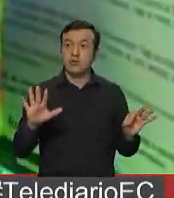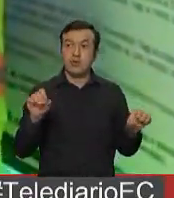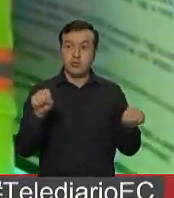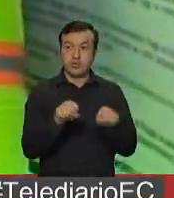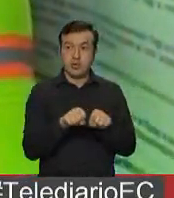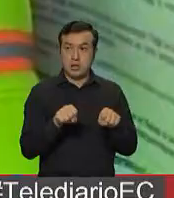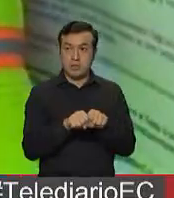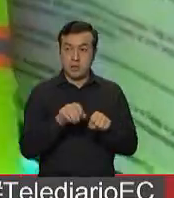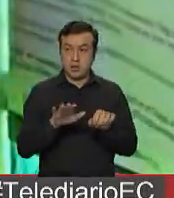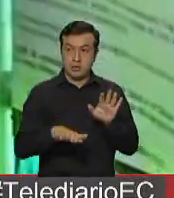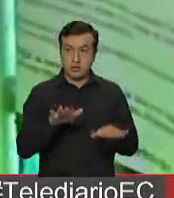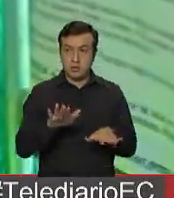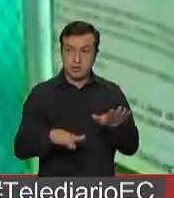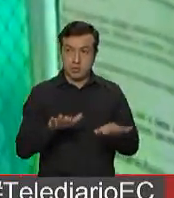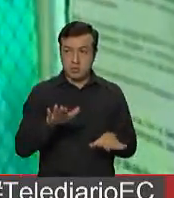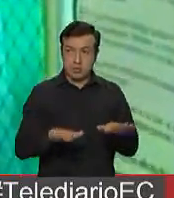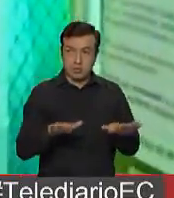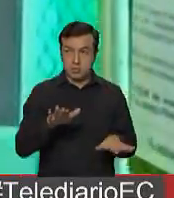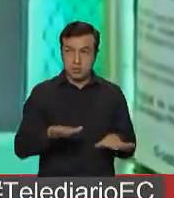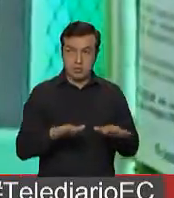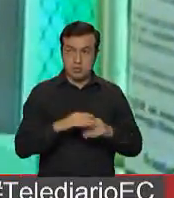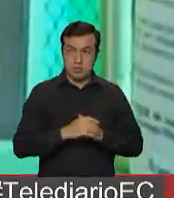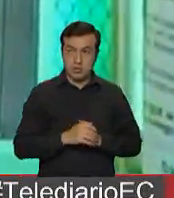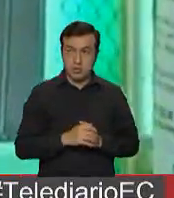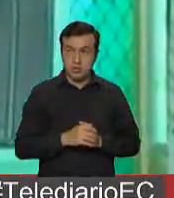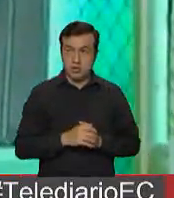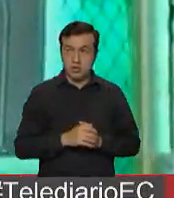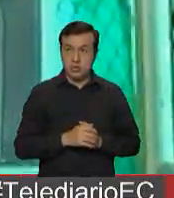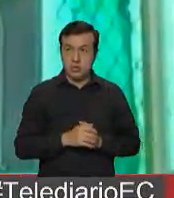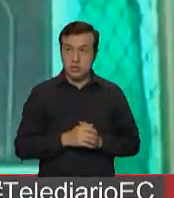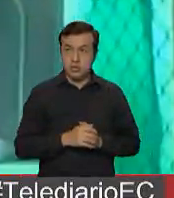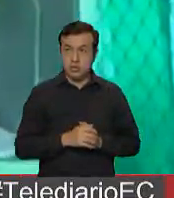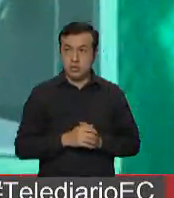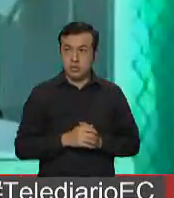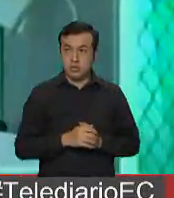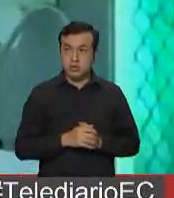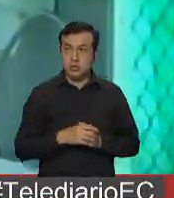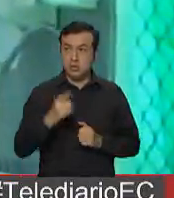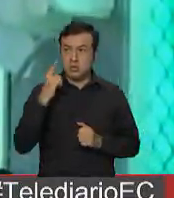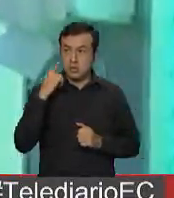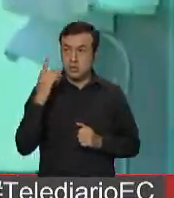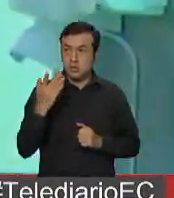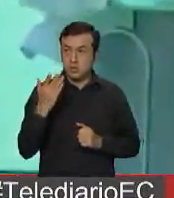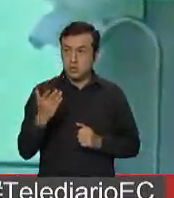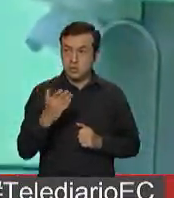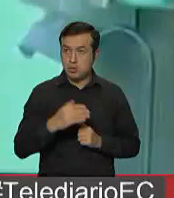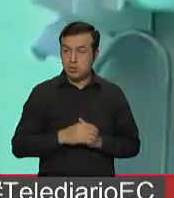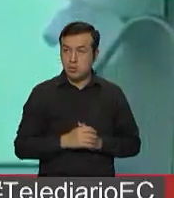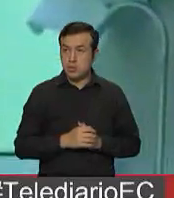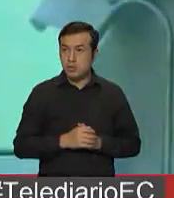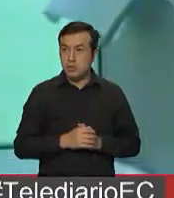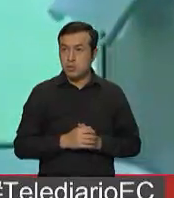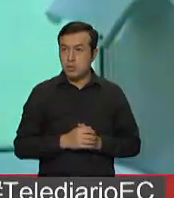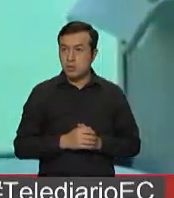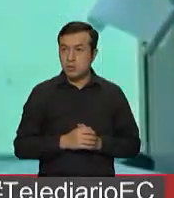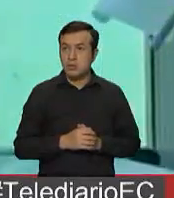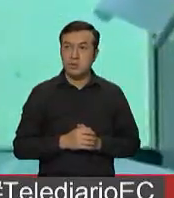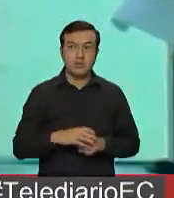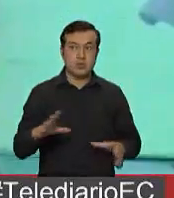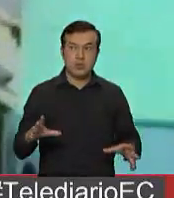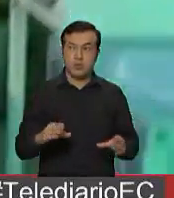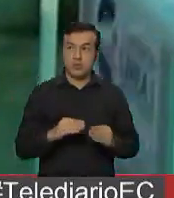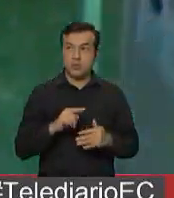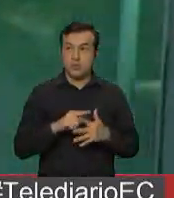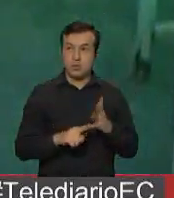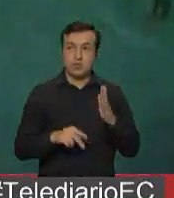de obra. Por favor, pues nos vamos a hacer un ladito, por favor, vamos a retirarnos. Perfecto. Para que nuestra cámara pueda ingresar. Vamos, ¿no? Tenemos que cumplir con